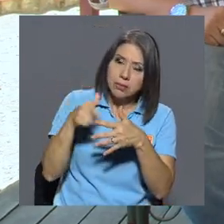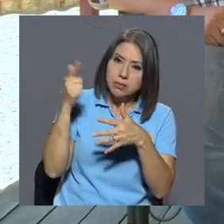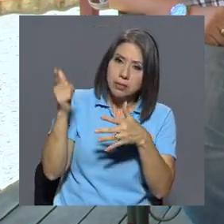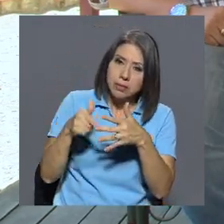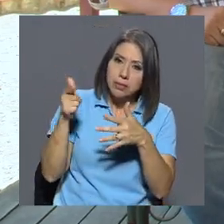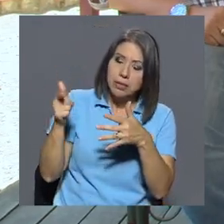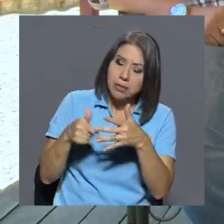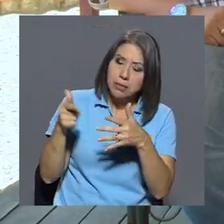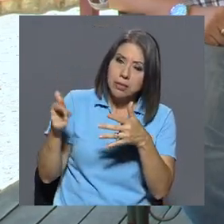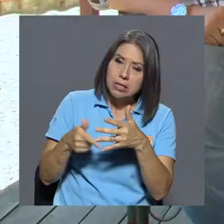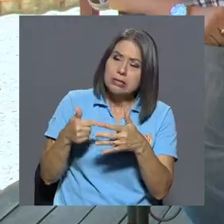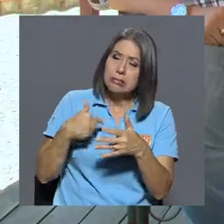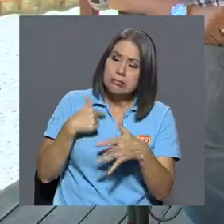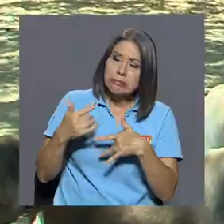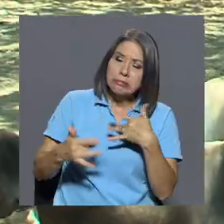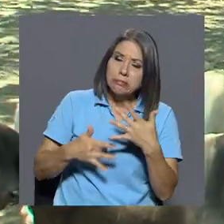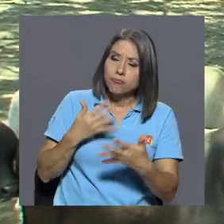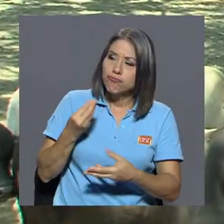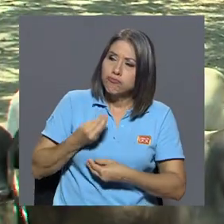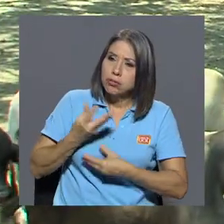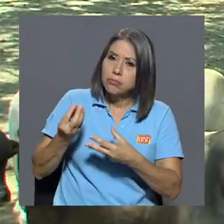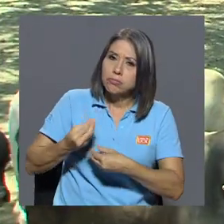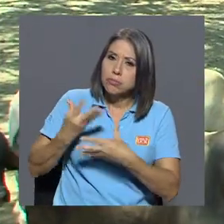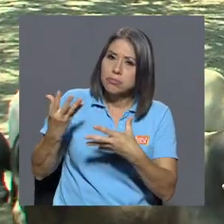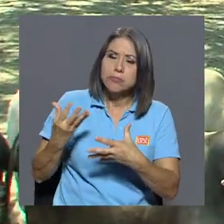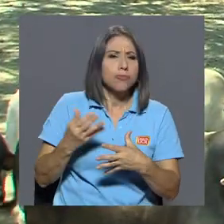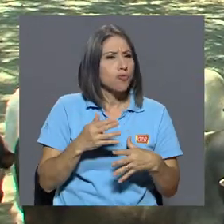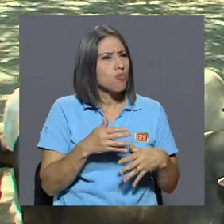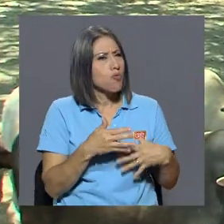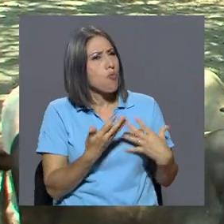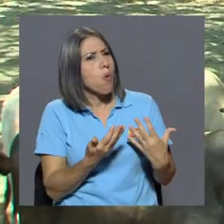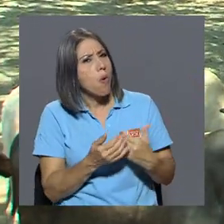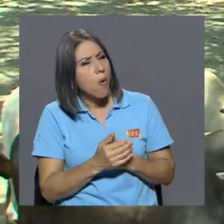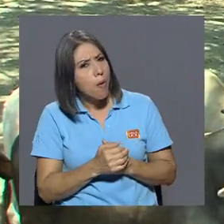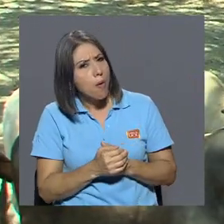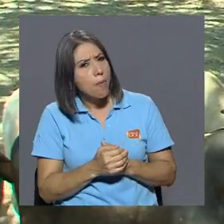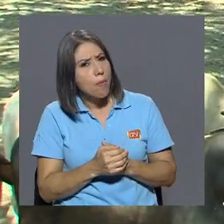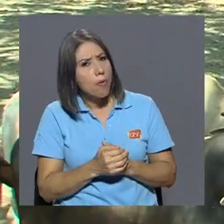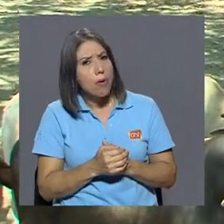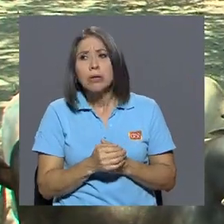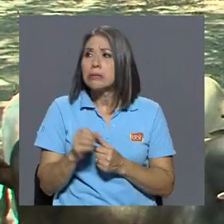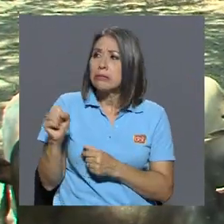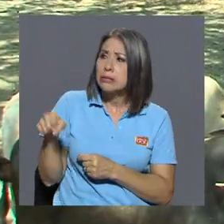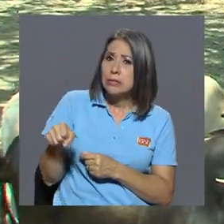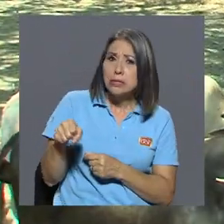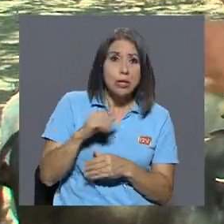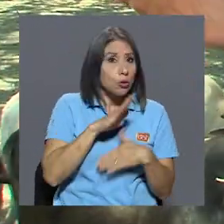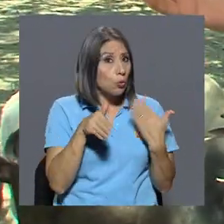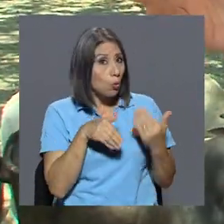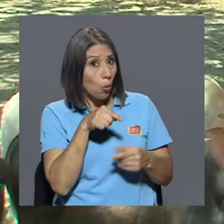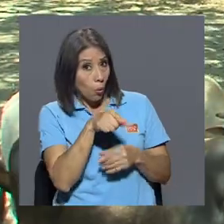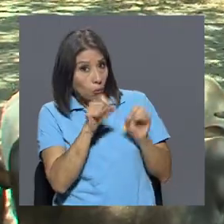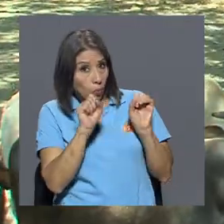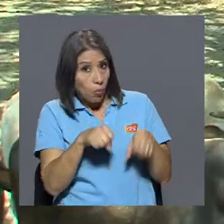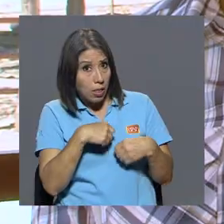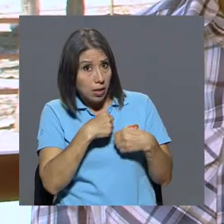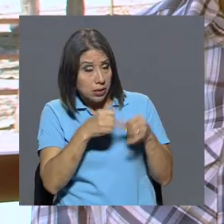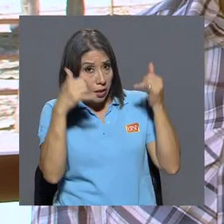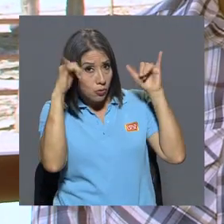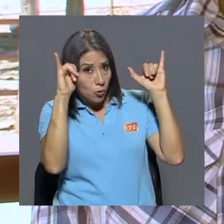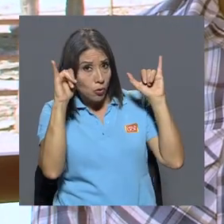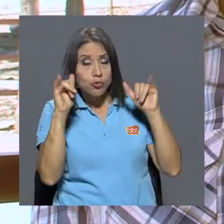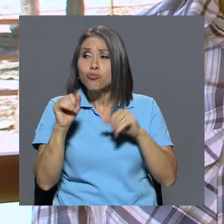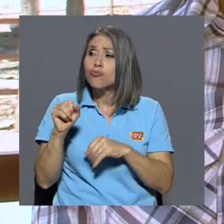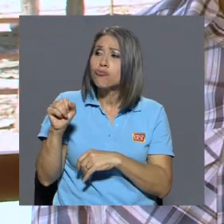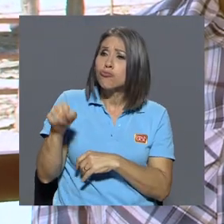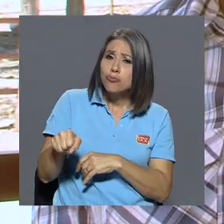esta inquietud. Y se cae. ¿Cómo? ¿Sí? ¿Todo eso se puede hacer en los toros? Y